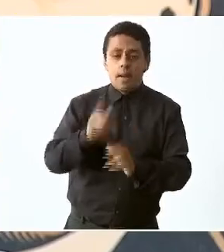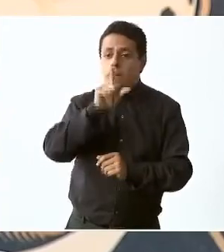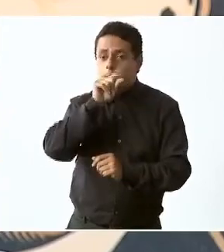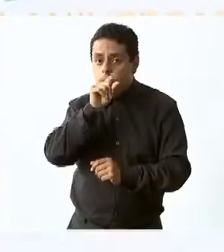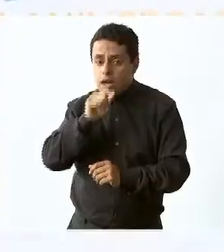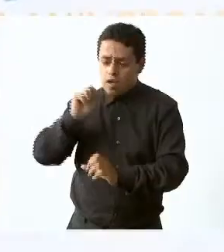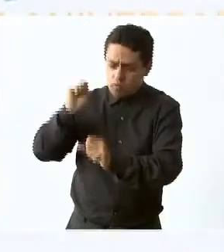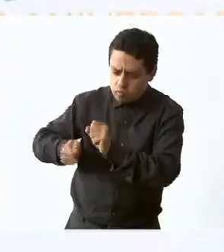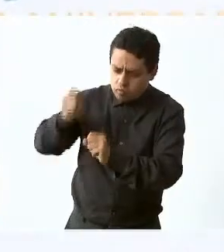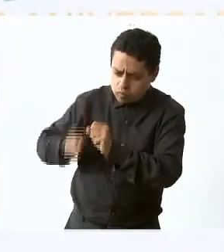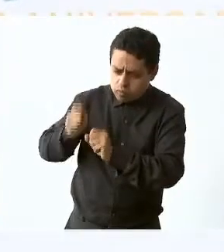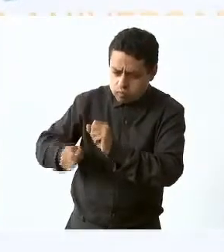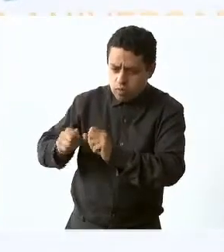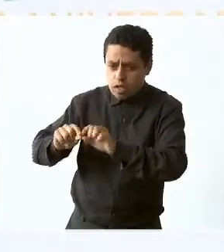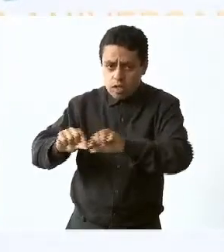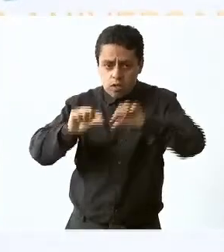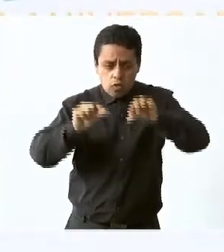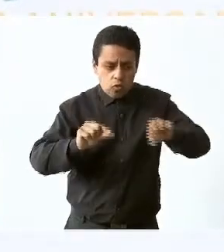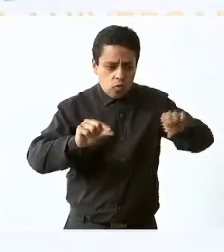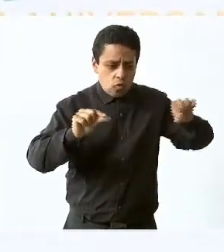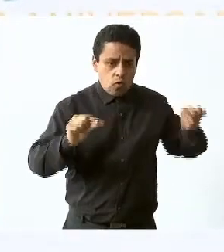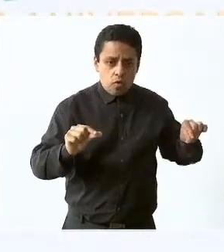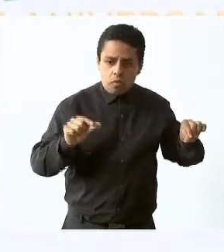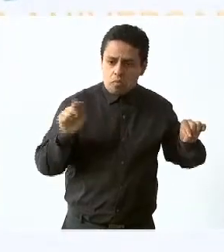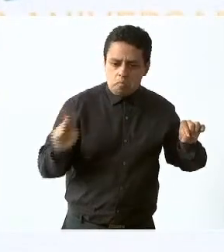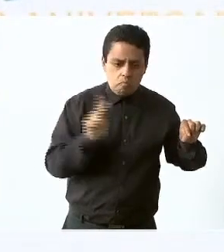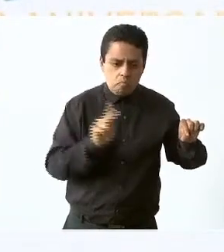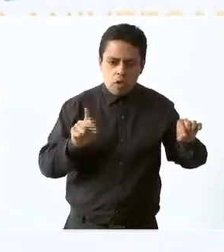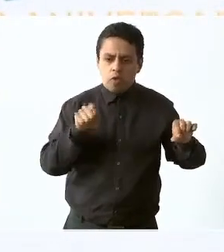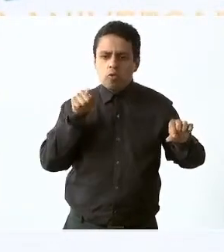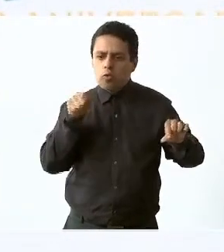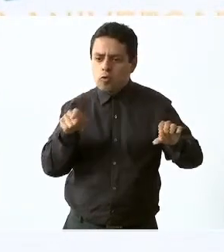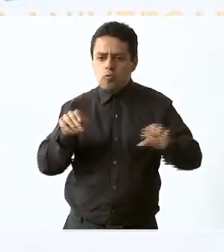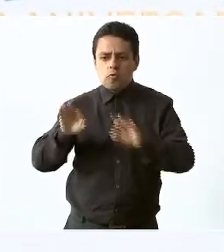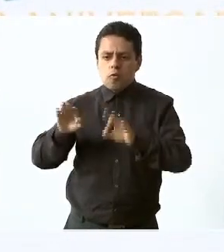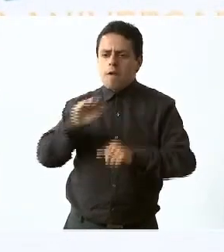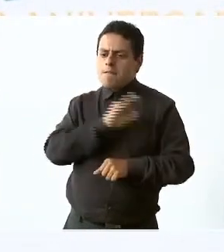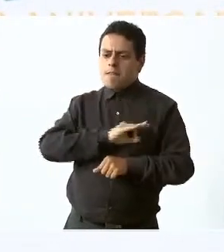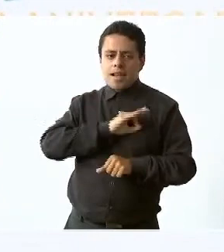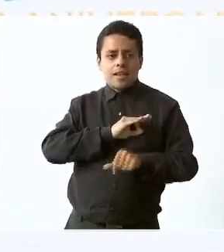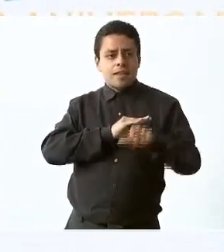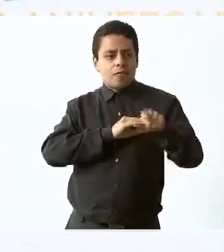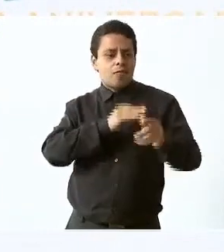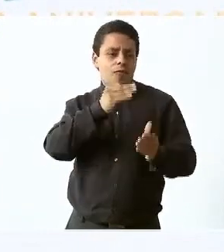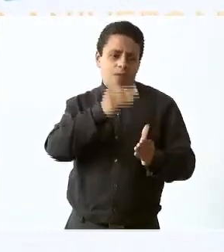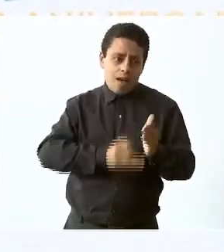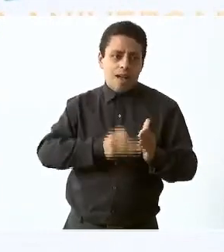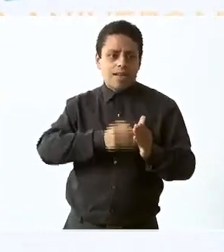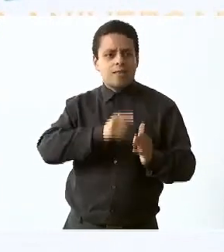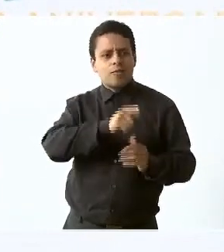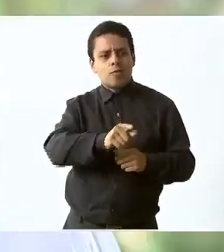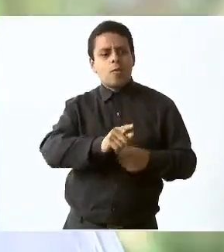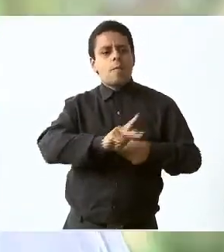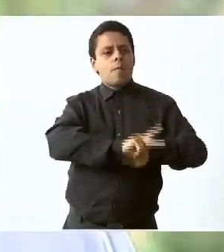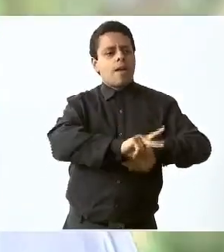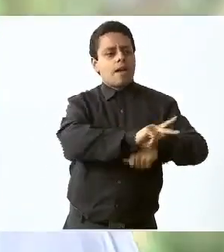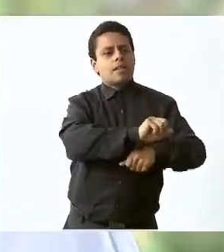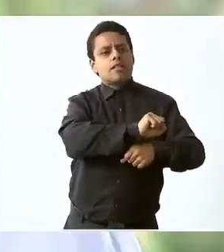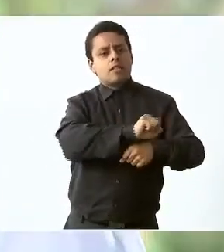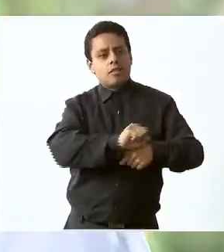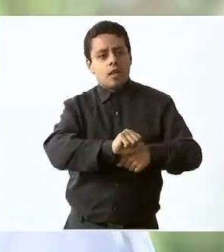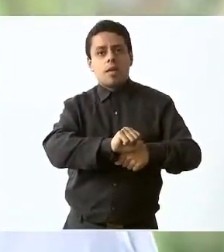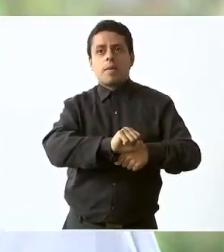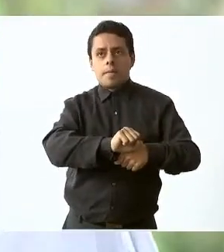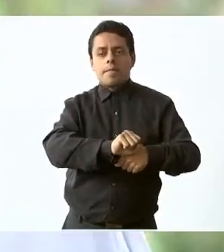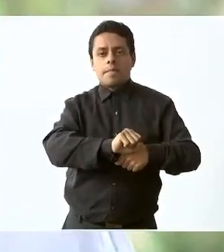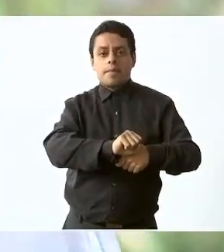ave, taladra en el hilo del rosario y es más feliz que tú, patria suave. Larga